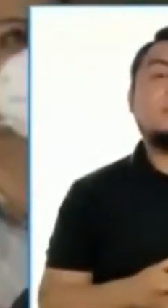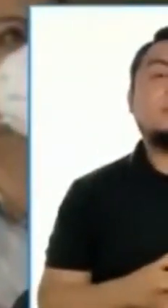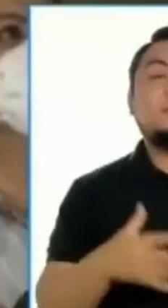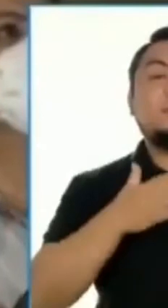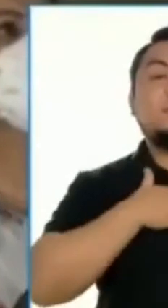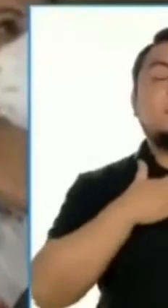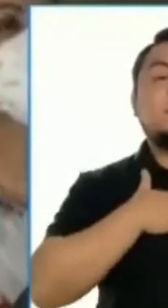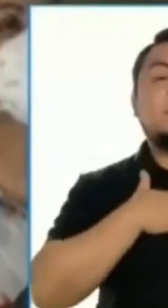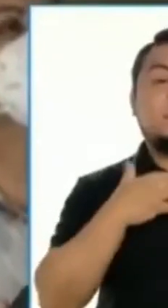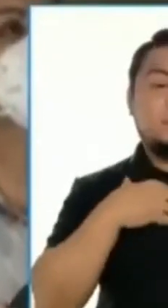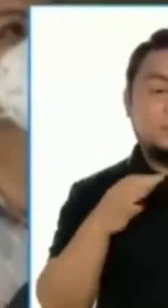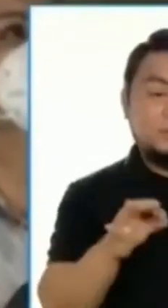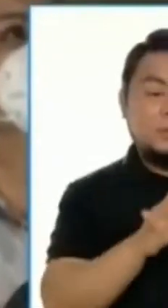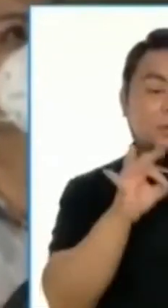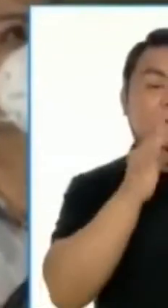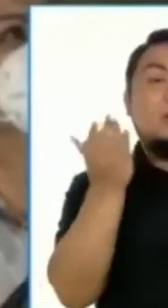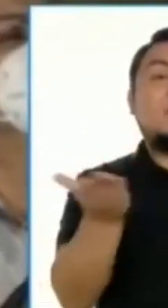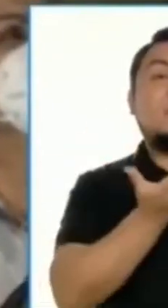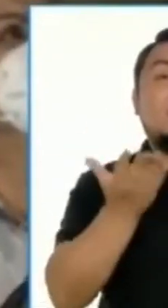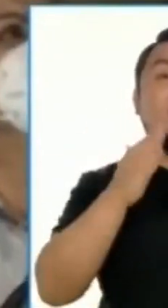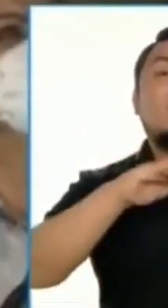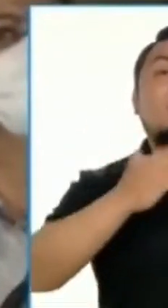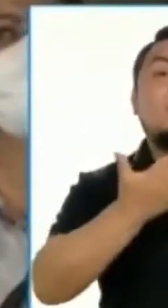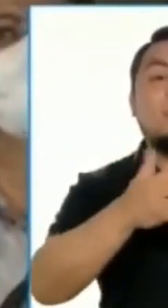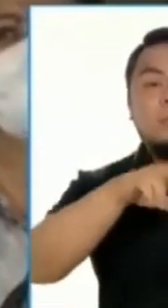que mi espíritu de servicio al pueblo